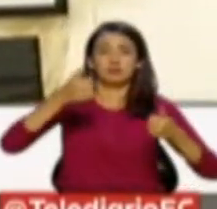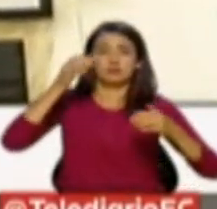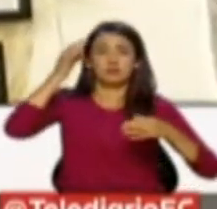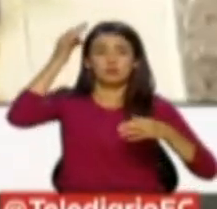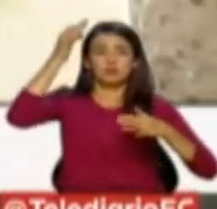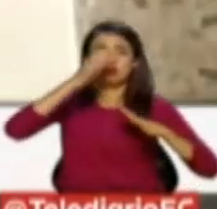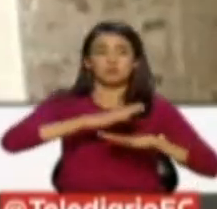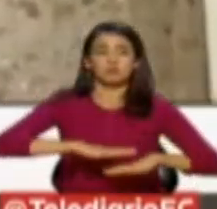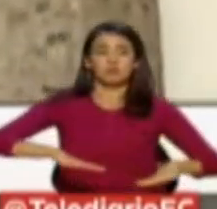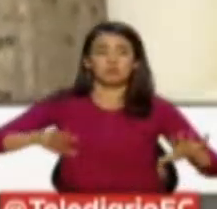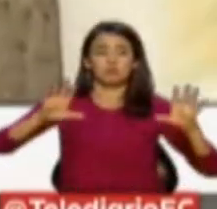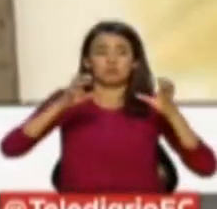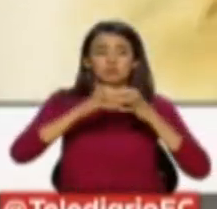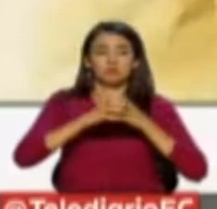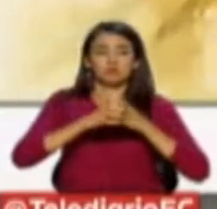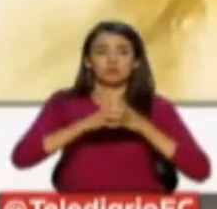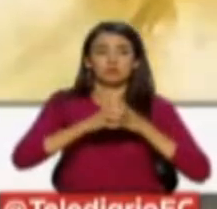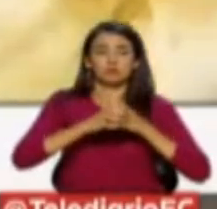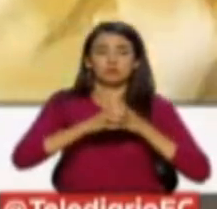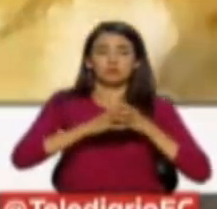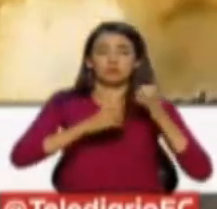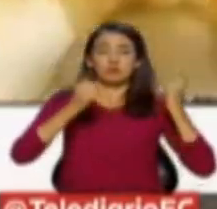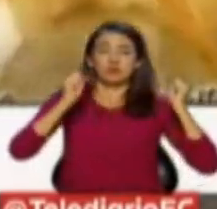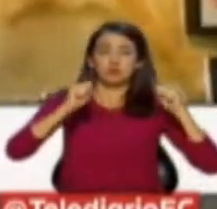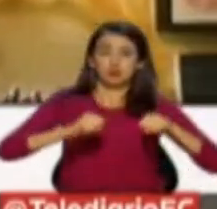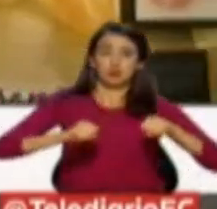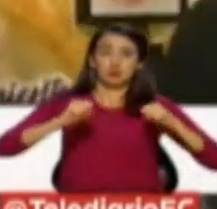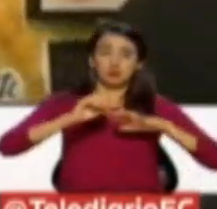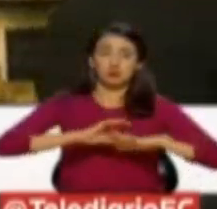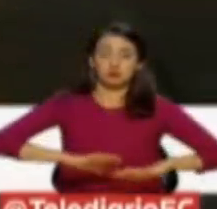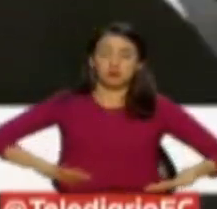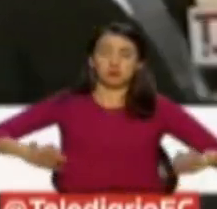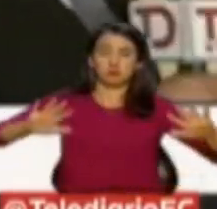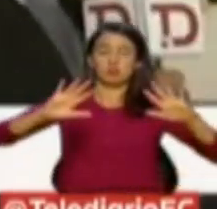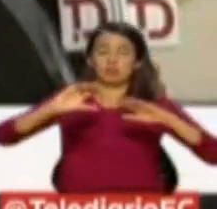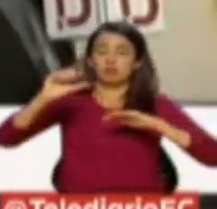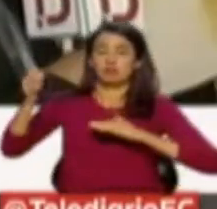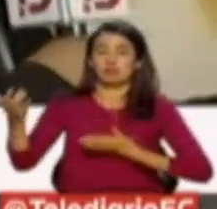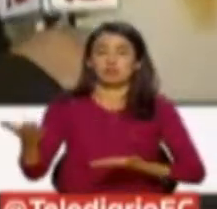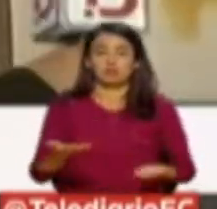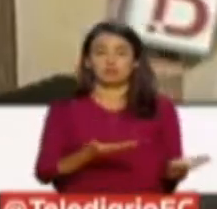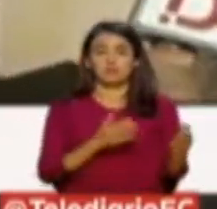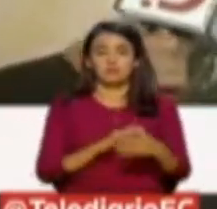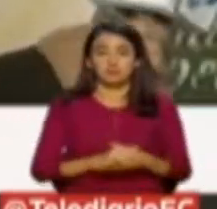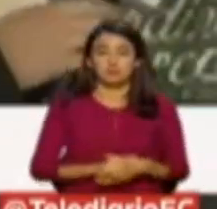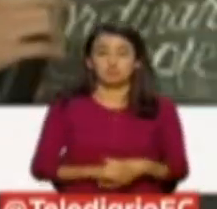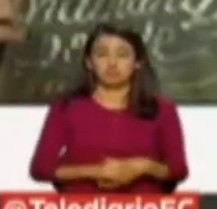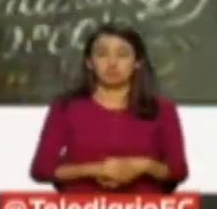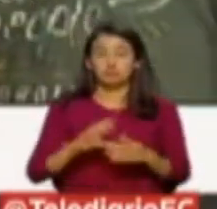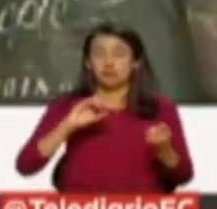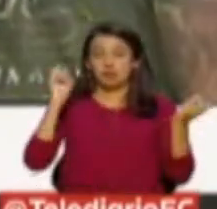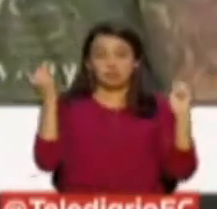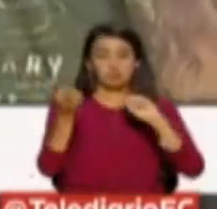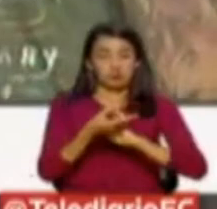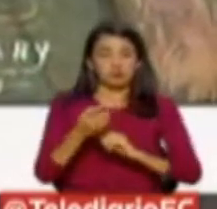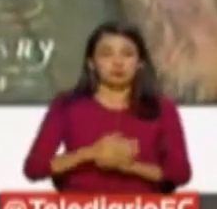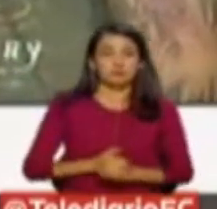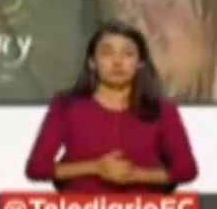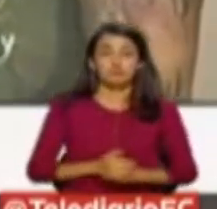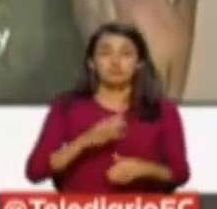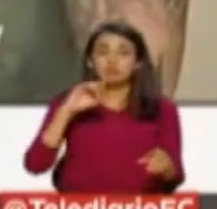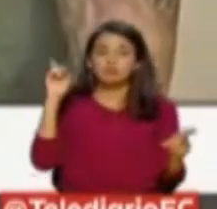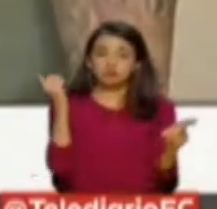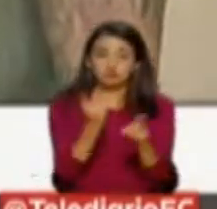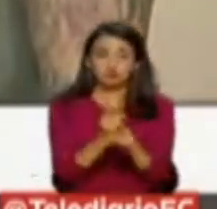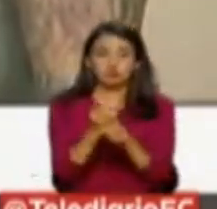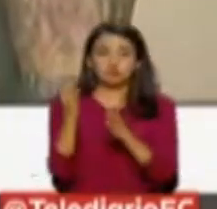exposición tu vida sin duda alguna va dando otra otra tonalidad bueno estamos estamos